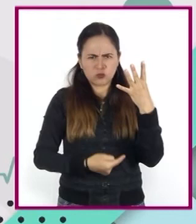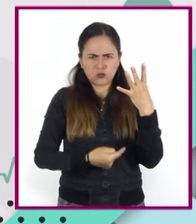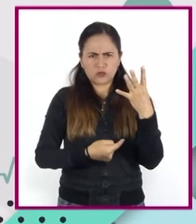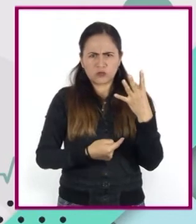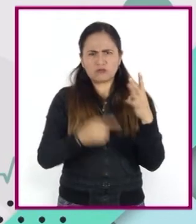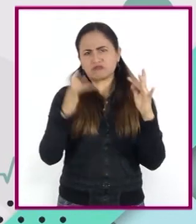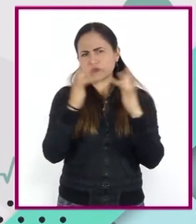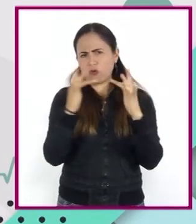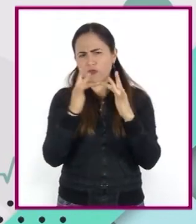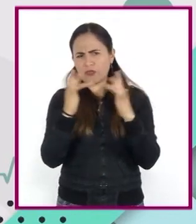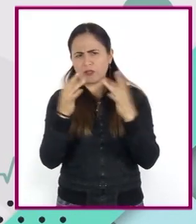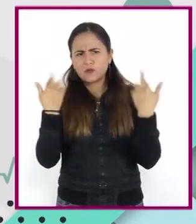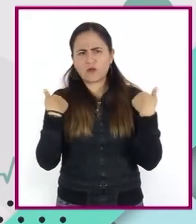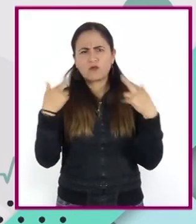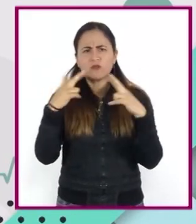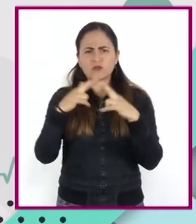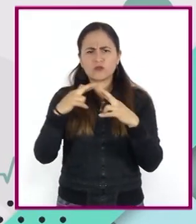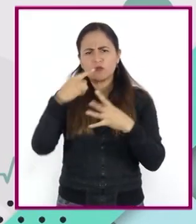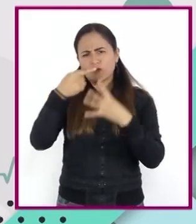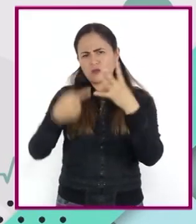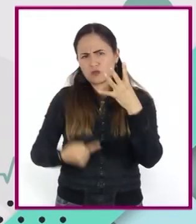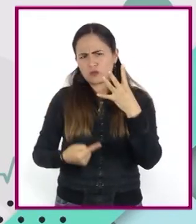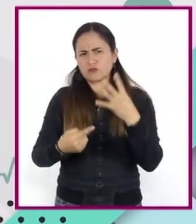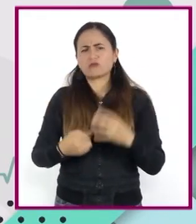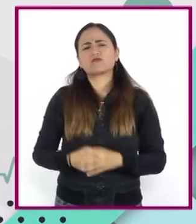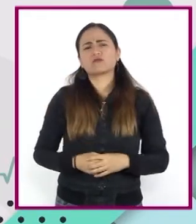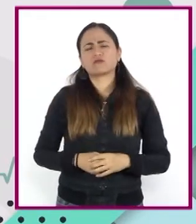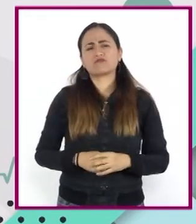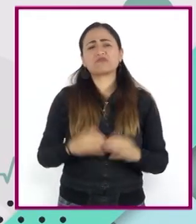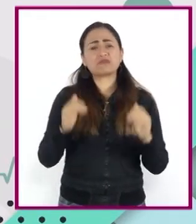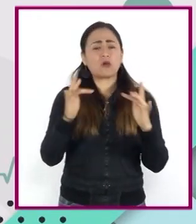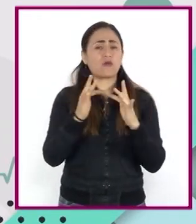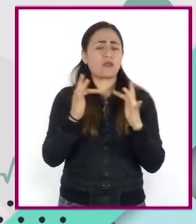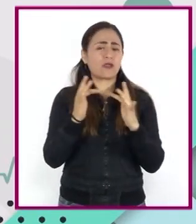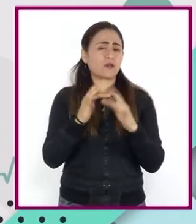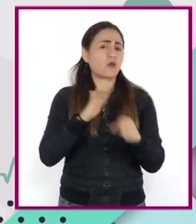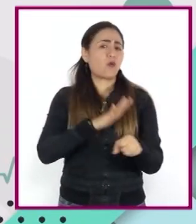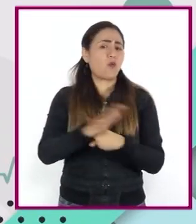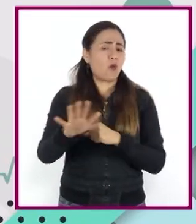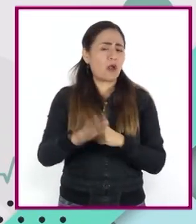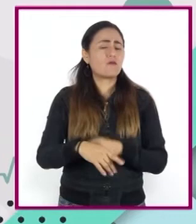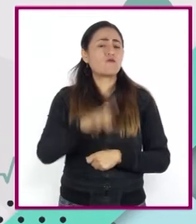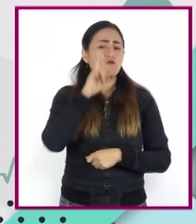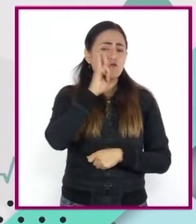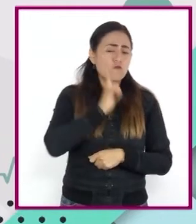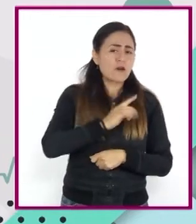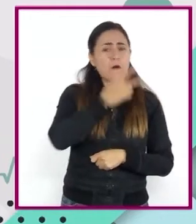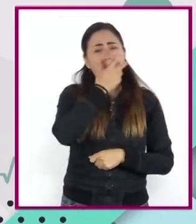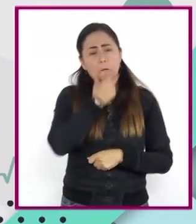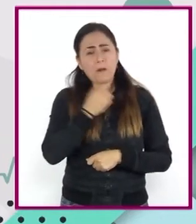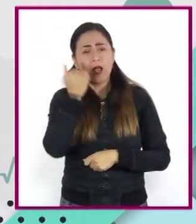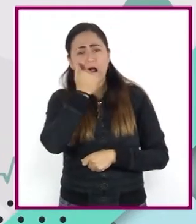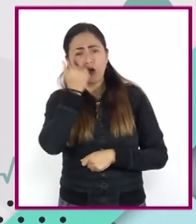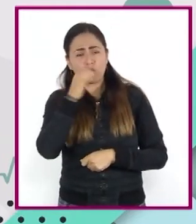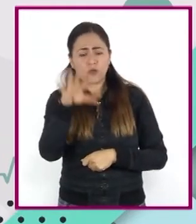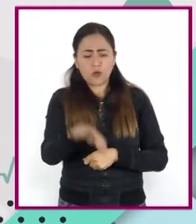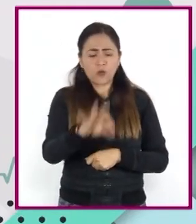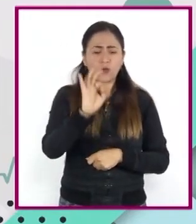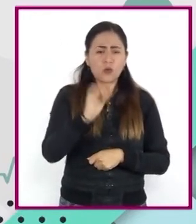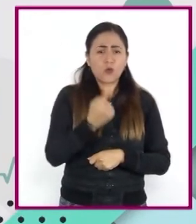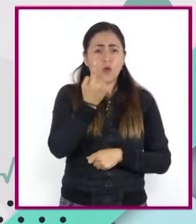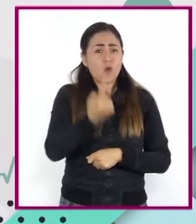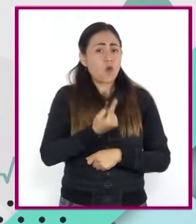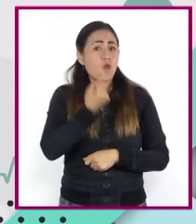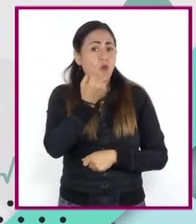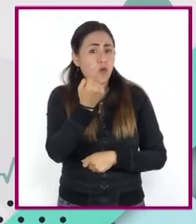tus profesoras y profesores? El alumno o la alumna debían seleccionar una opción. Más